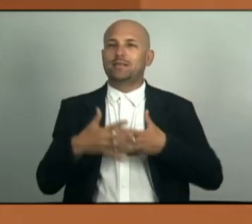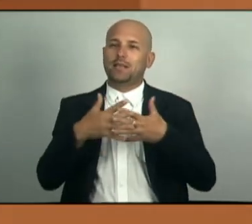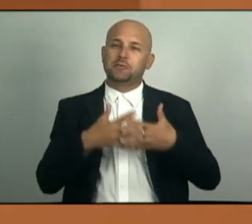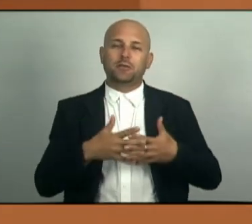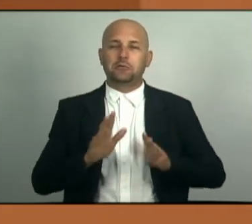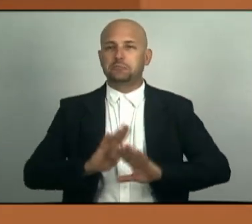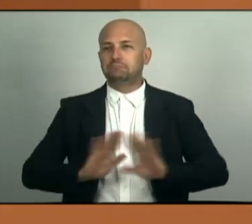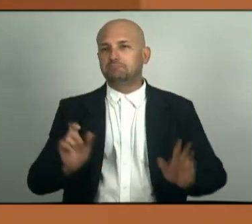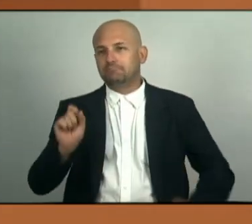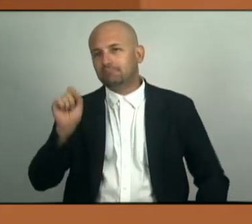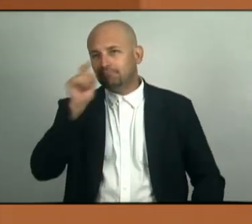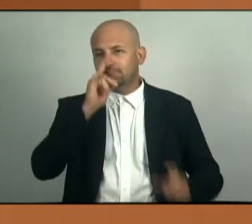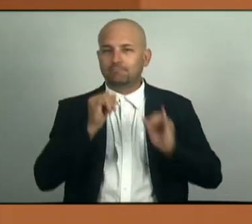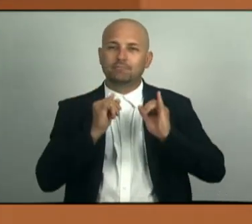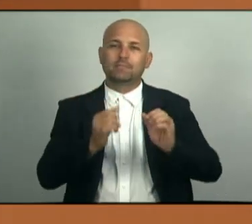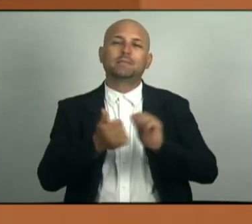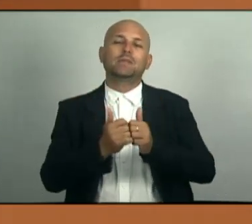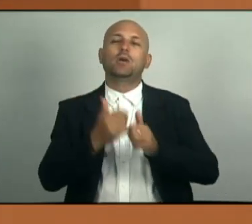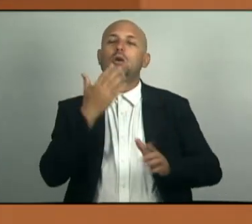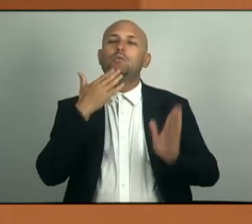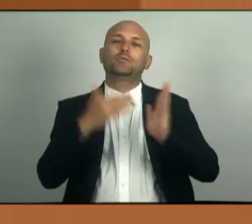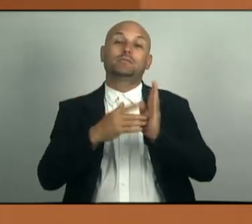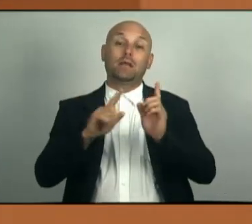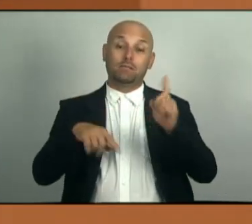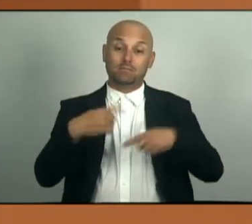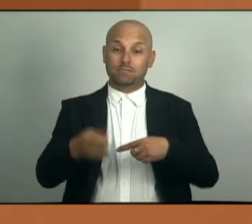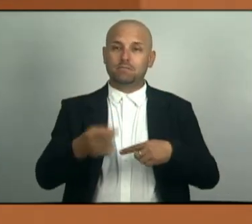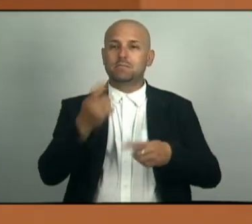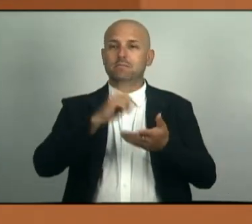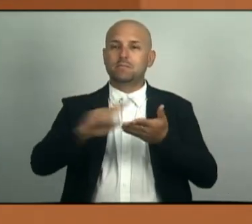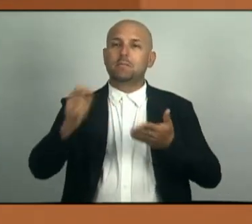información deportiva la próxima semana regreso con más hasta entonces